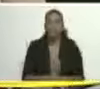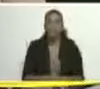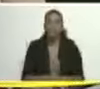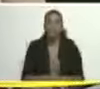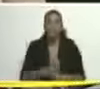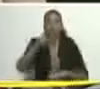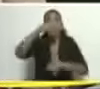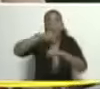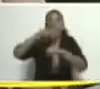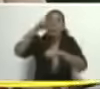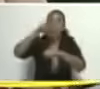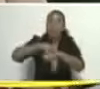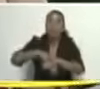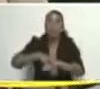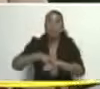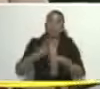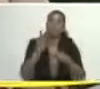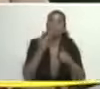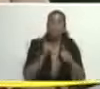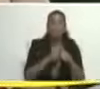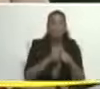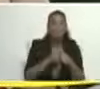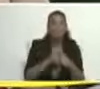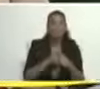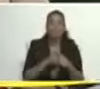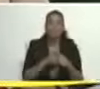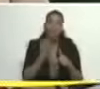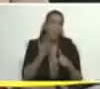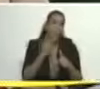Puerto Rico, por ejemplo.